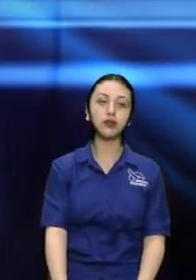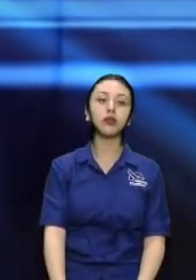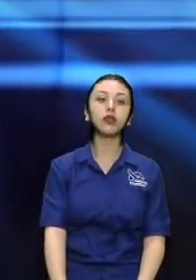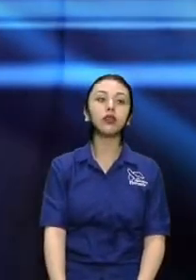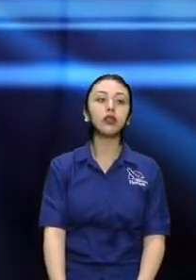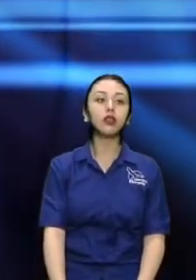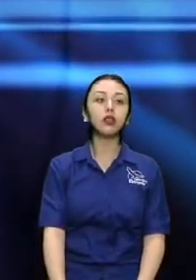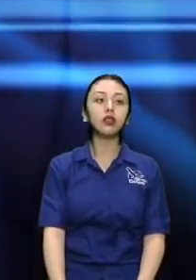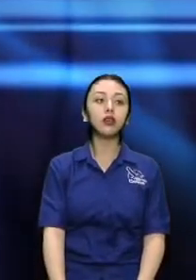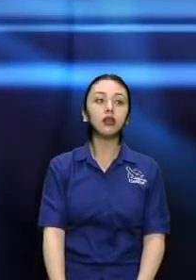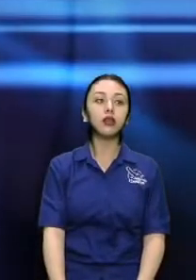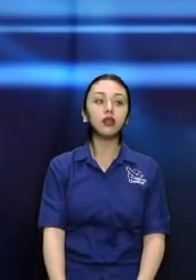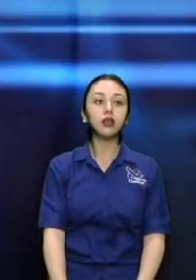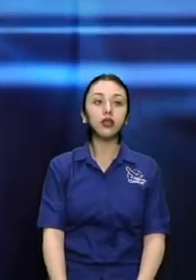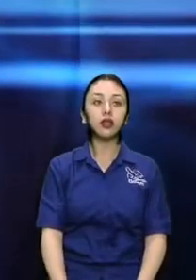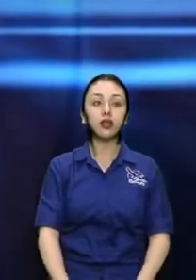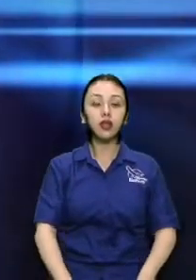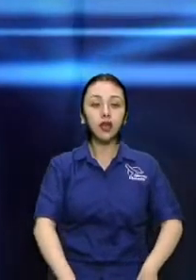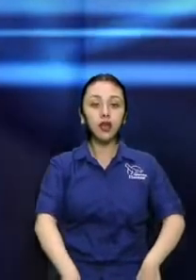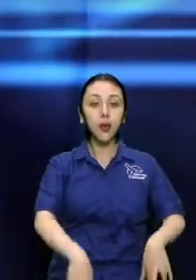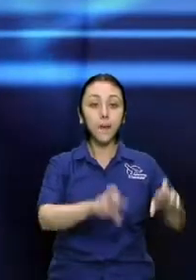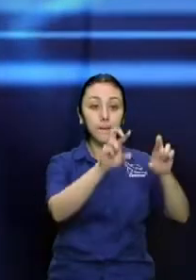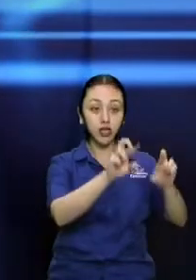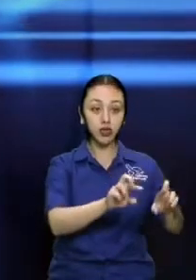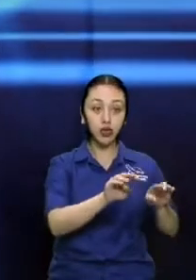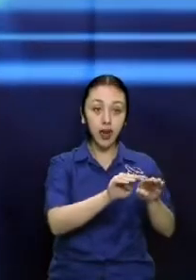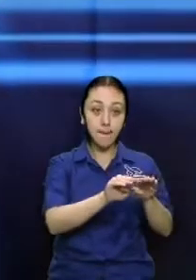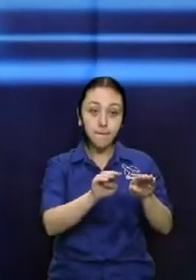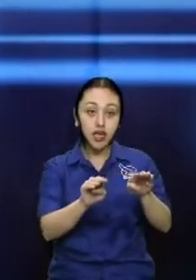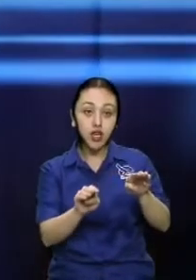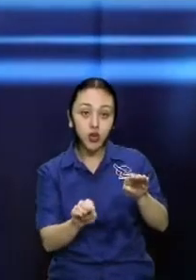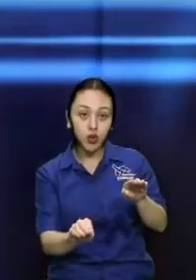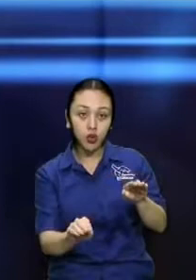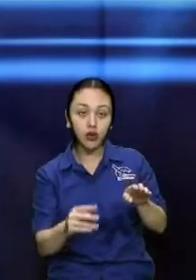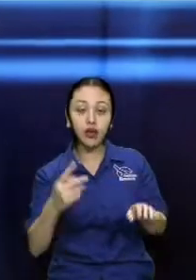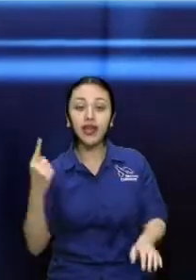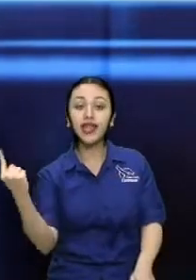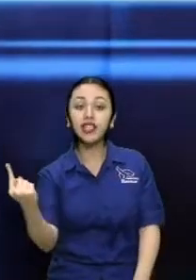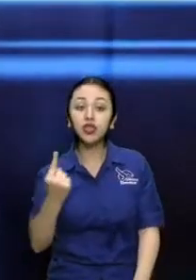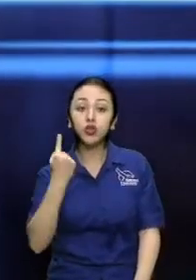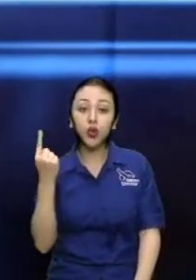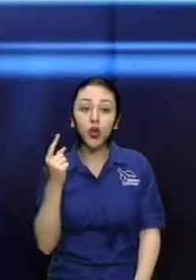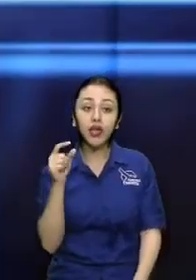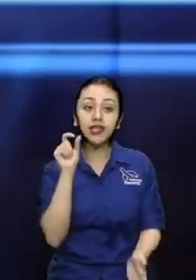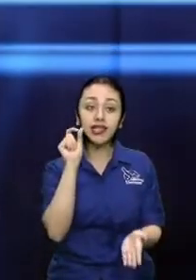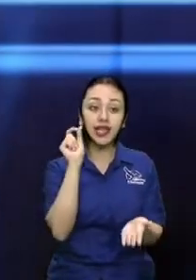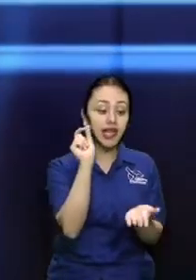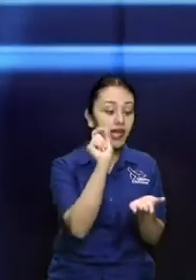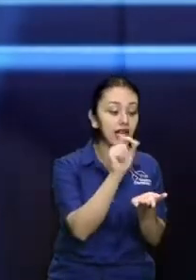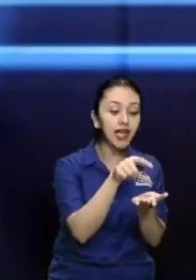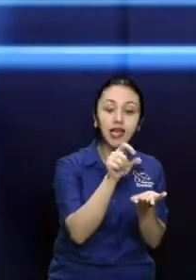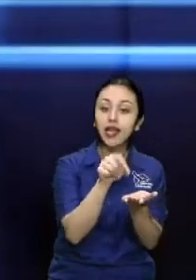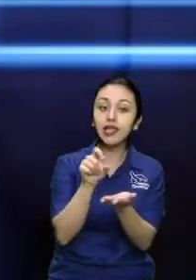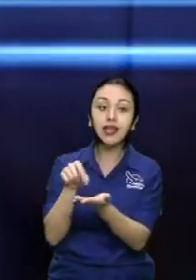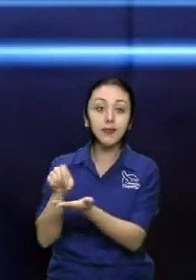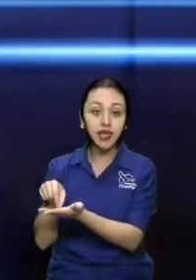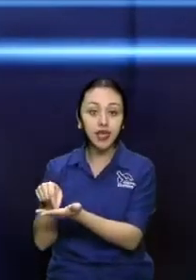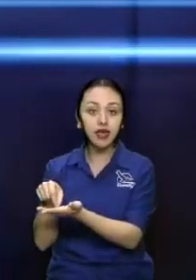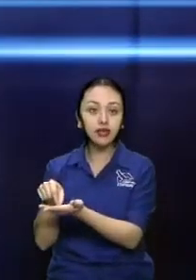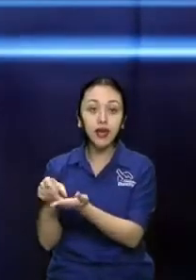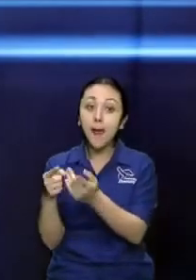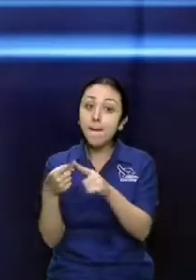menor que todas las semillas, pero cuando ha crecido es